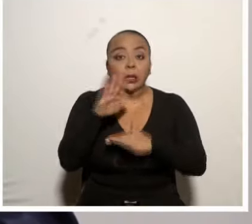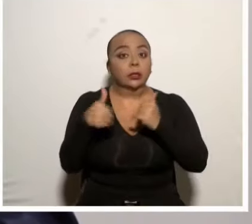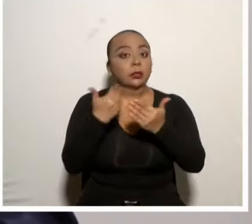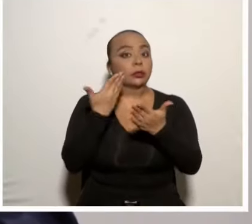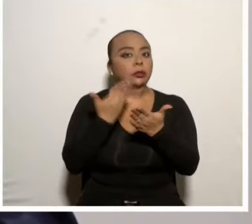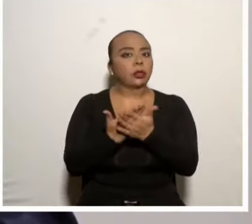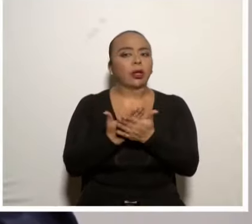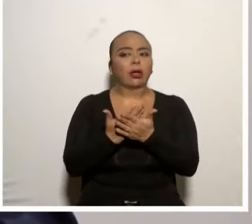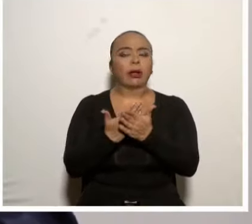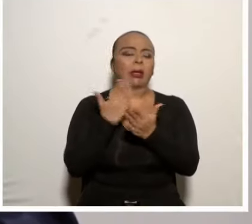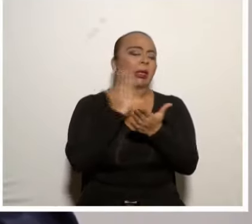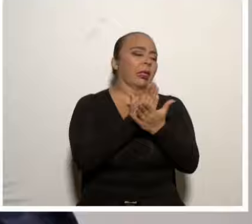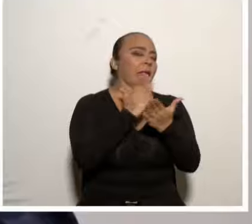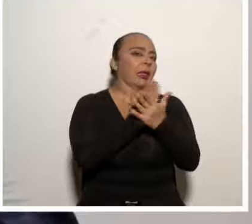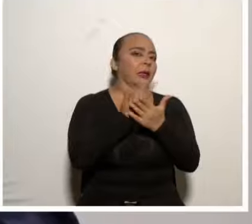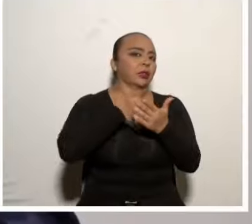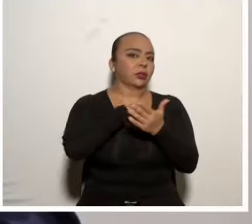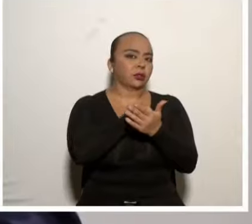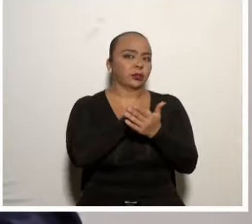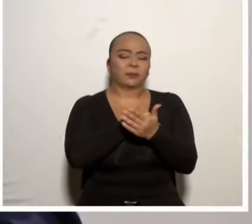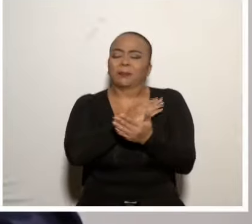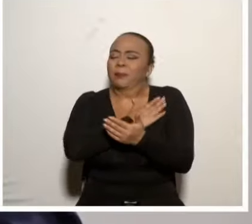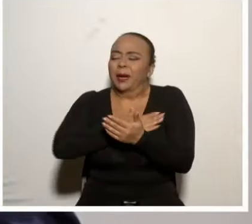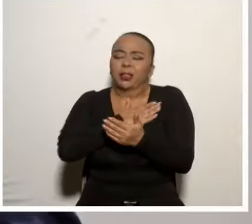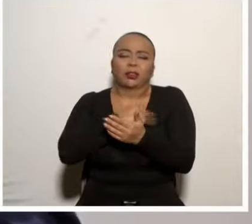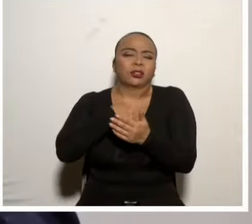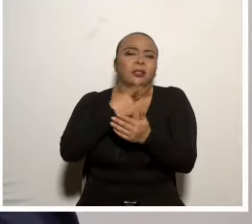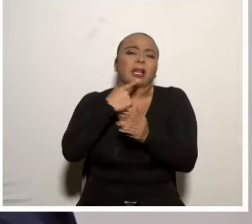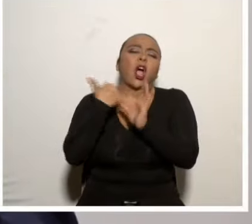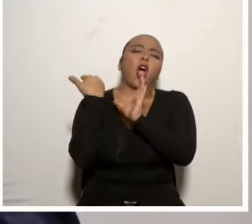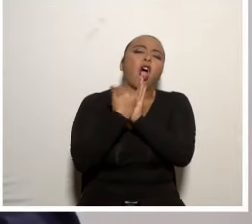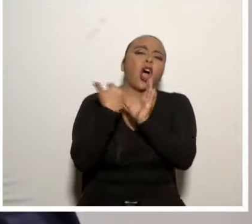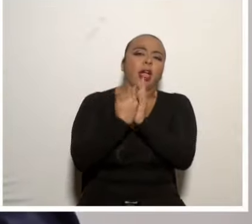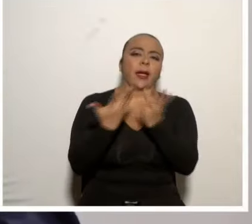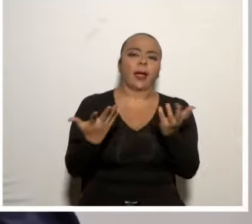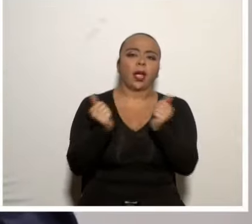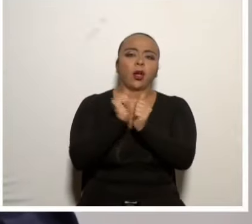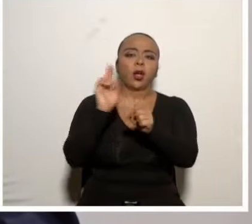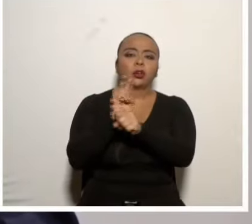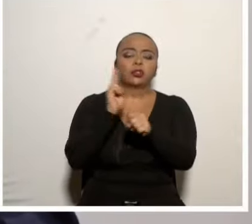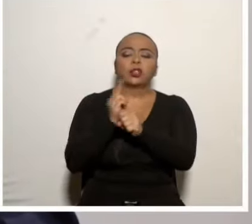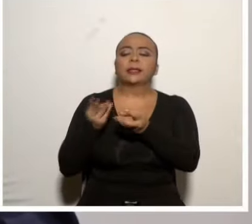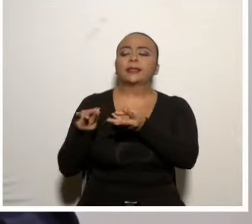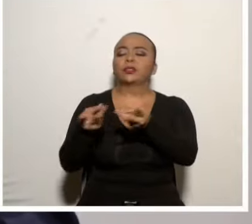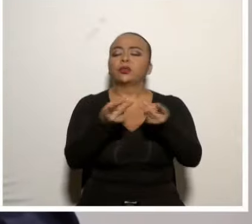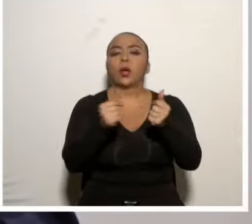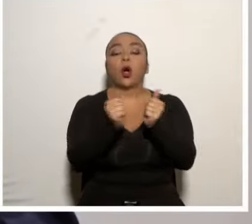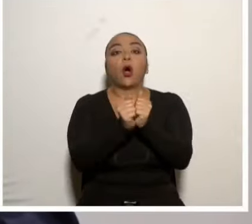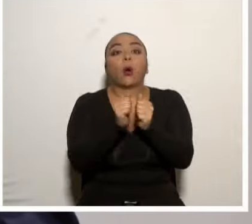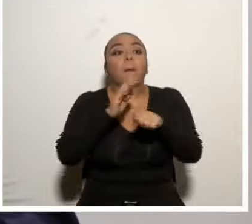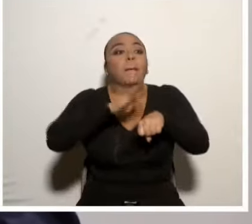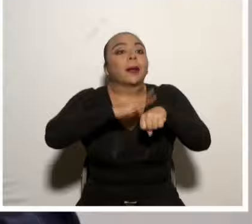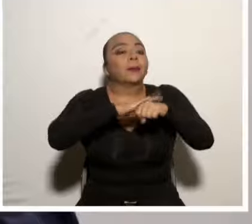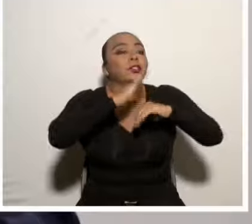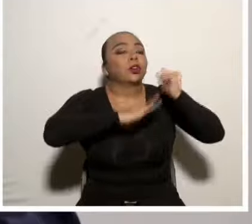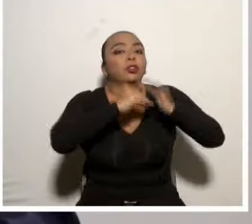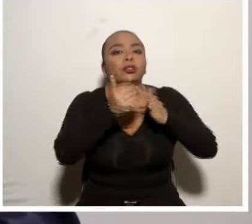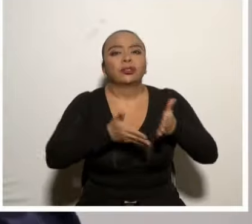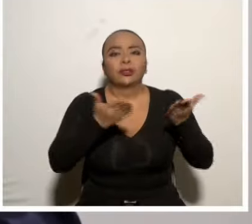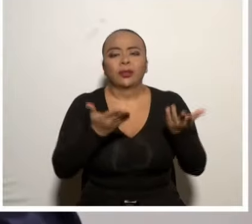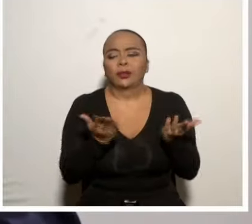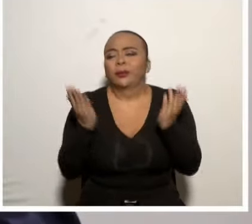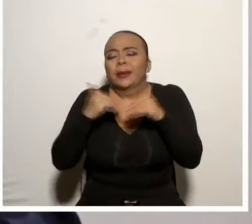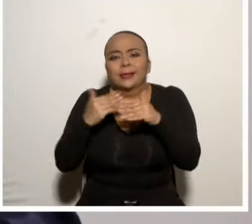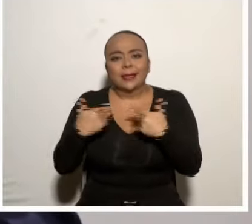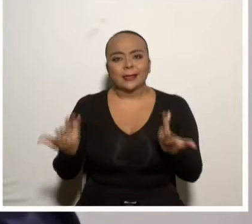nos estorba a nosotros, nos molestan, perdón la expresión, que nos joden con un uso de suelo o con un permiso de construcción, no